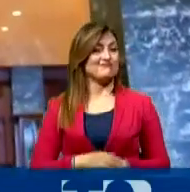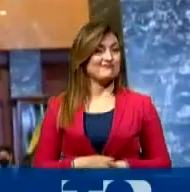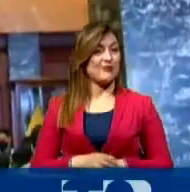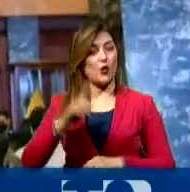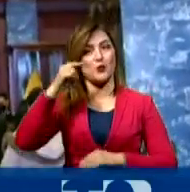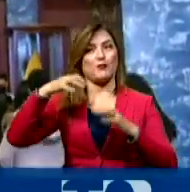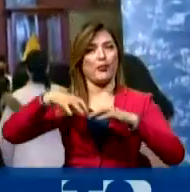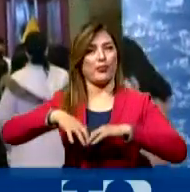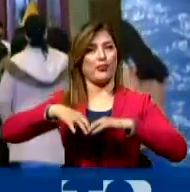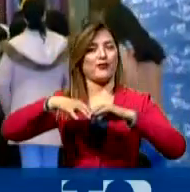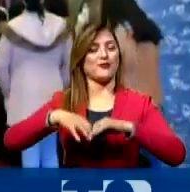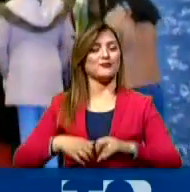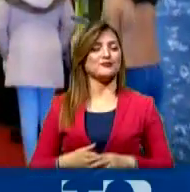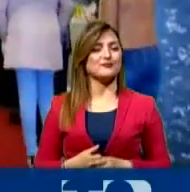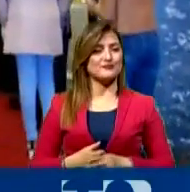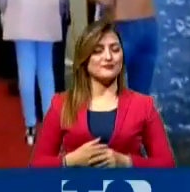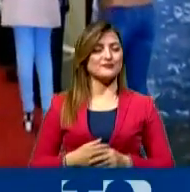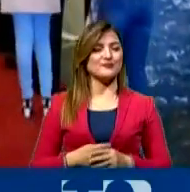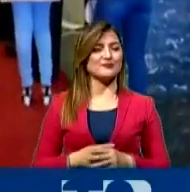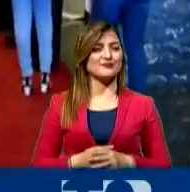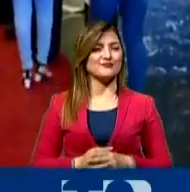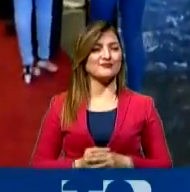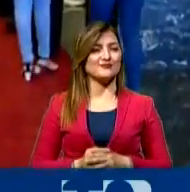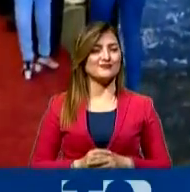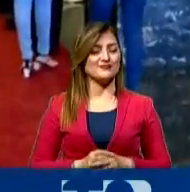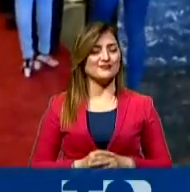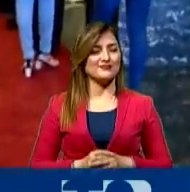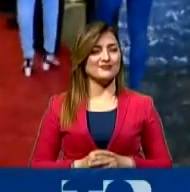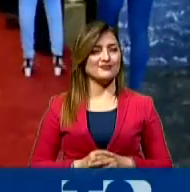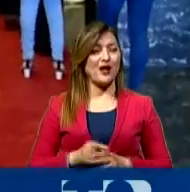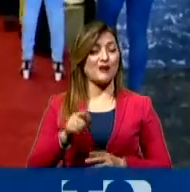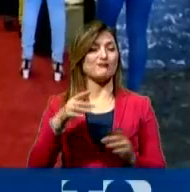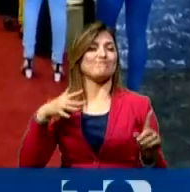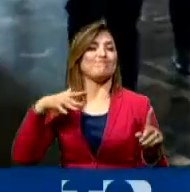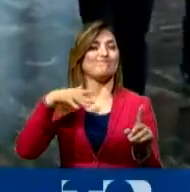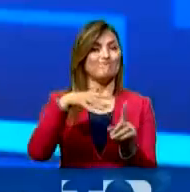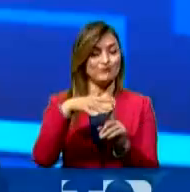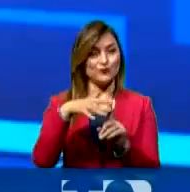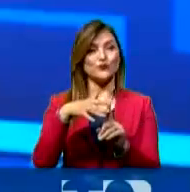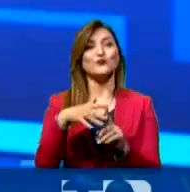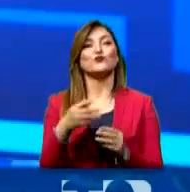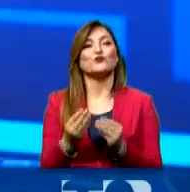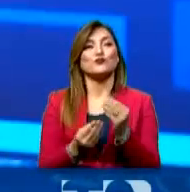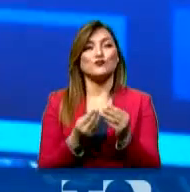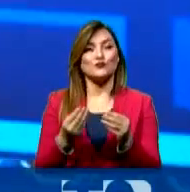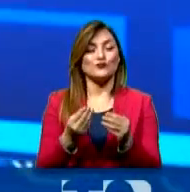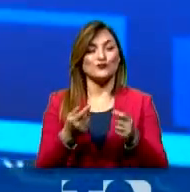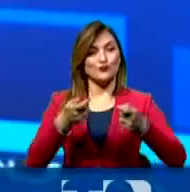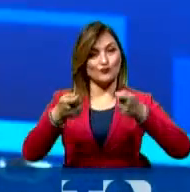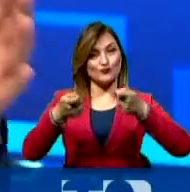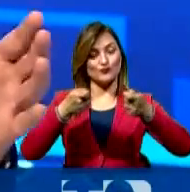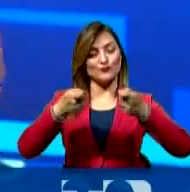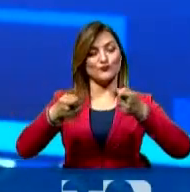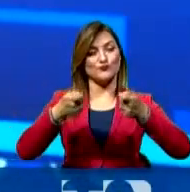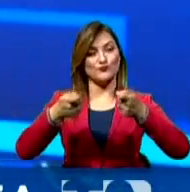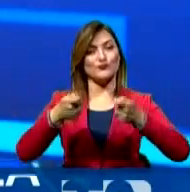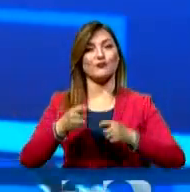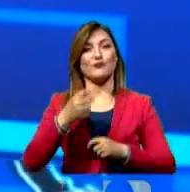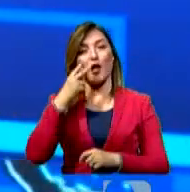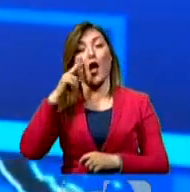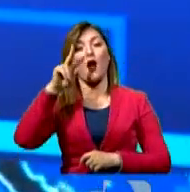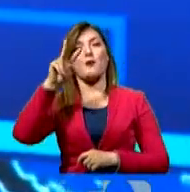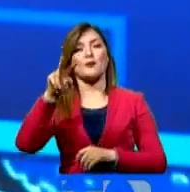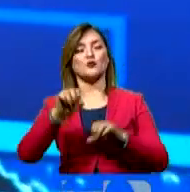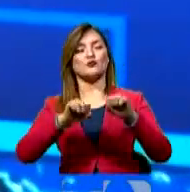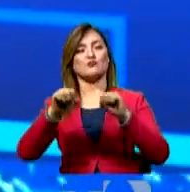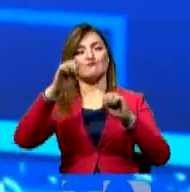legislativo. Bueno, son embestidas que tienen que ser contrarrestadas desde una visión y una